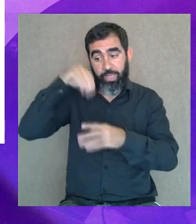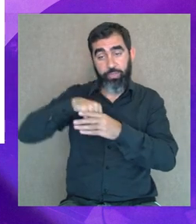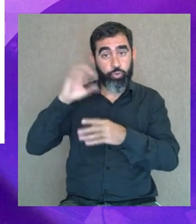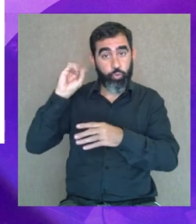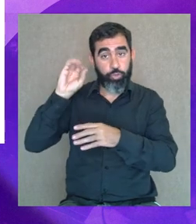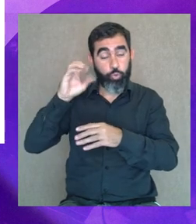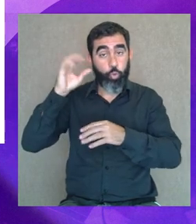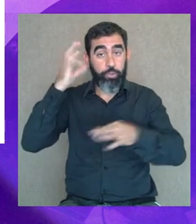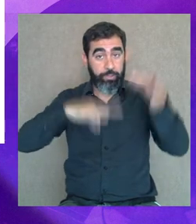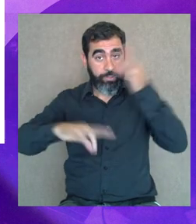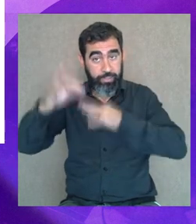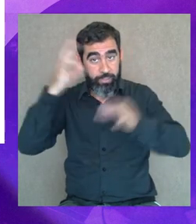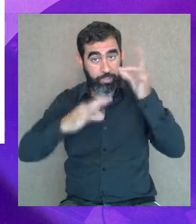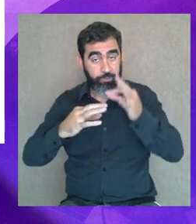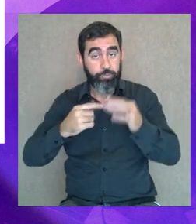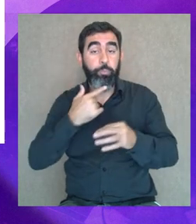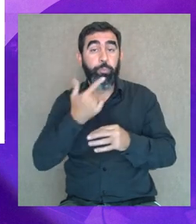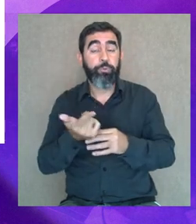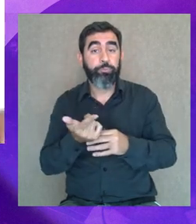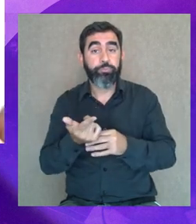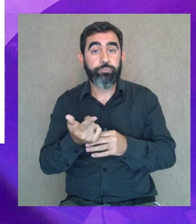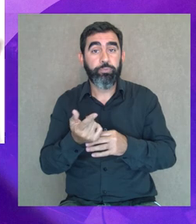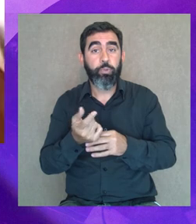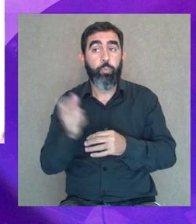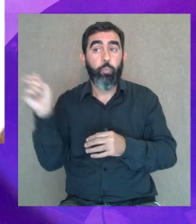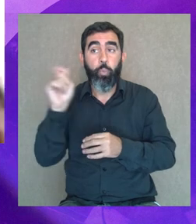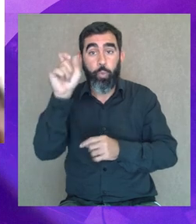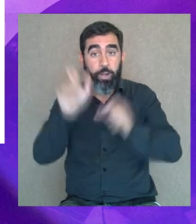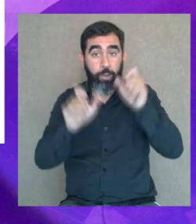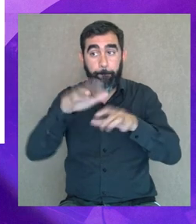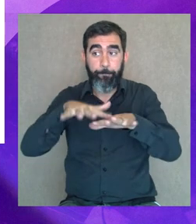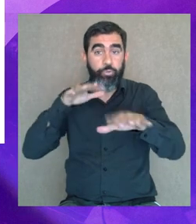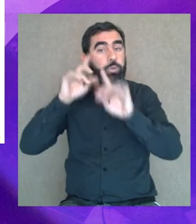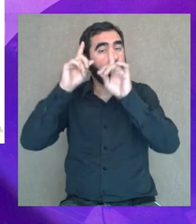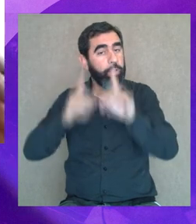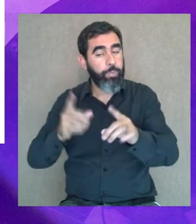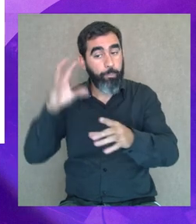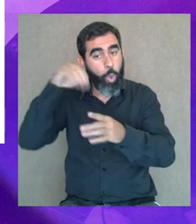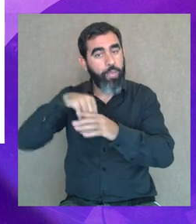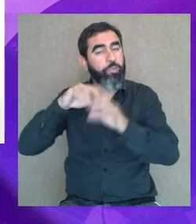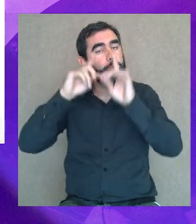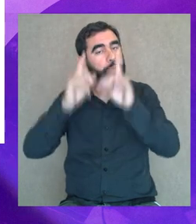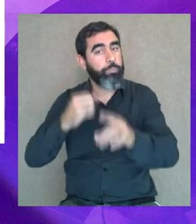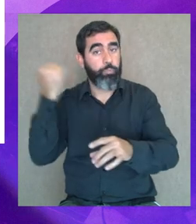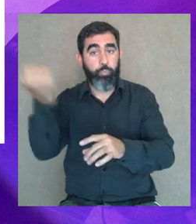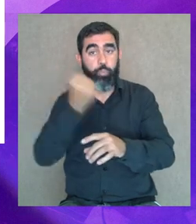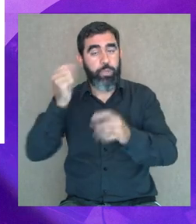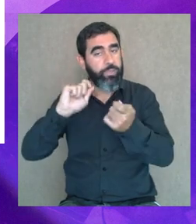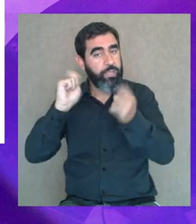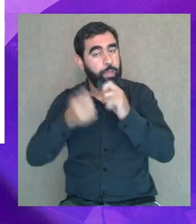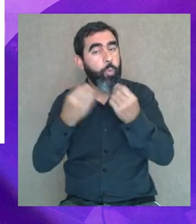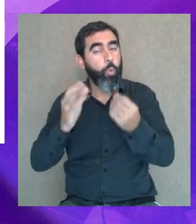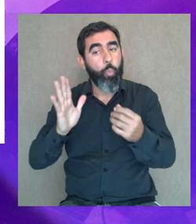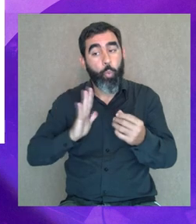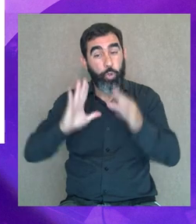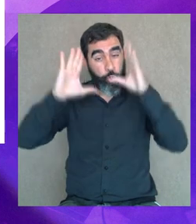internas desde el teatro siempre pensamos bueno al público el público externo pero también está el público interno y como todas